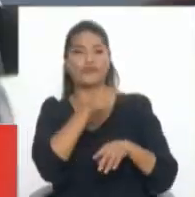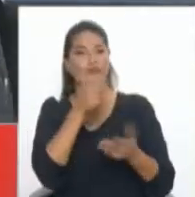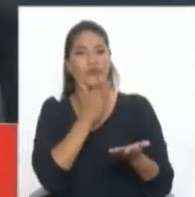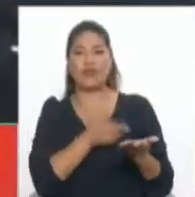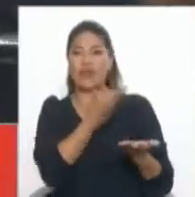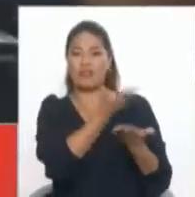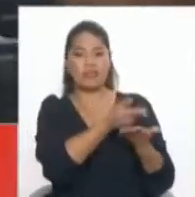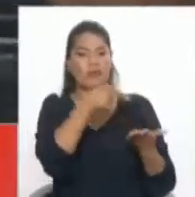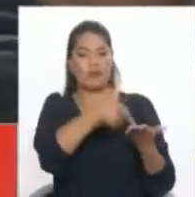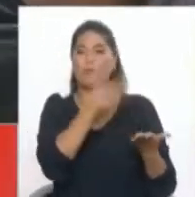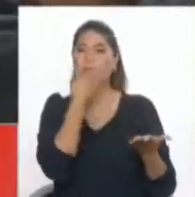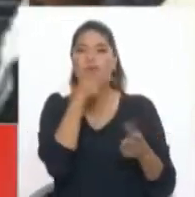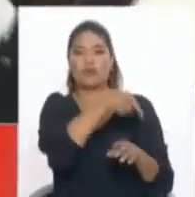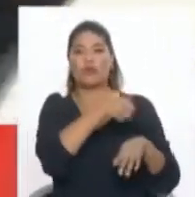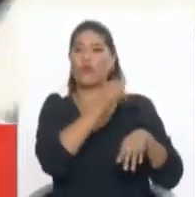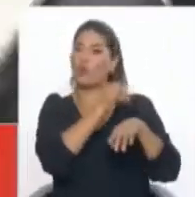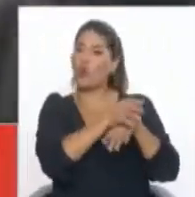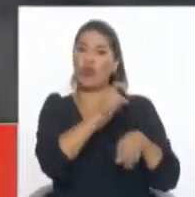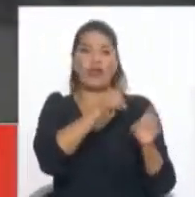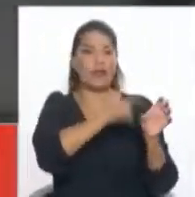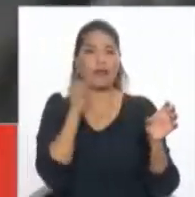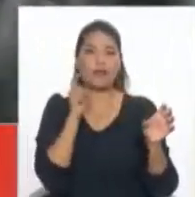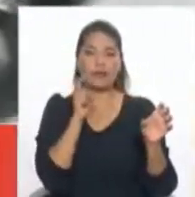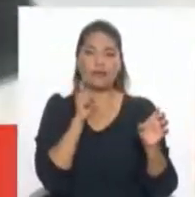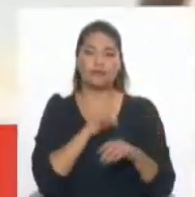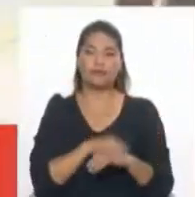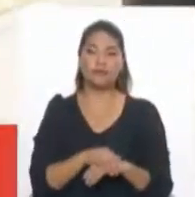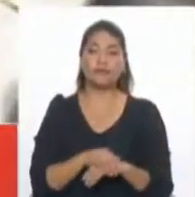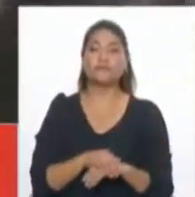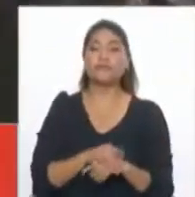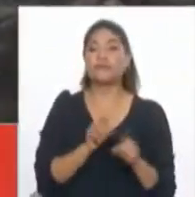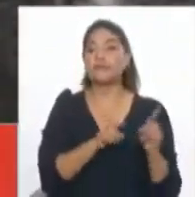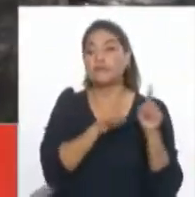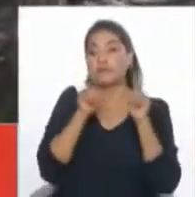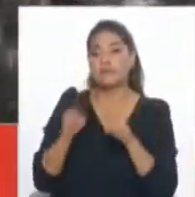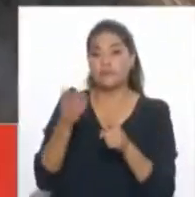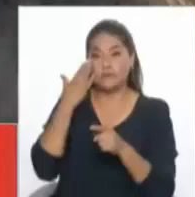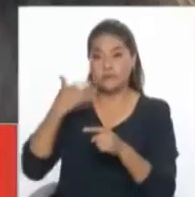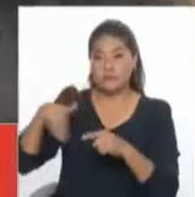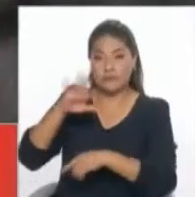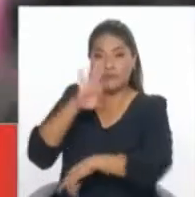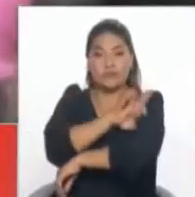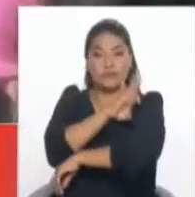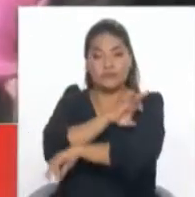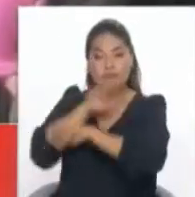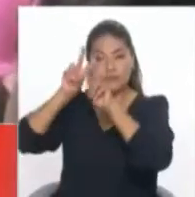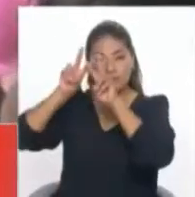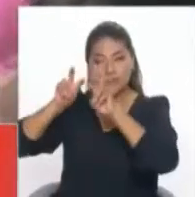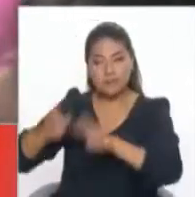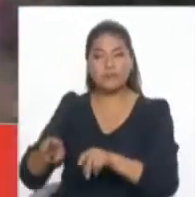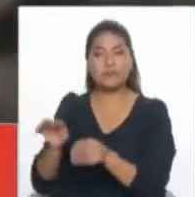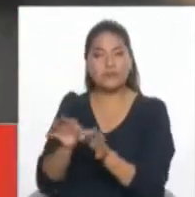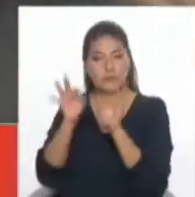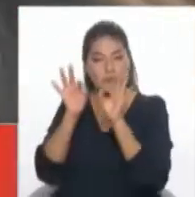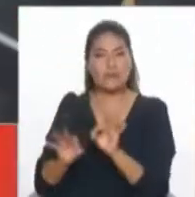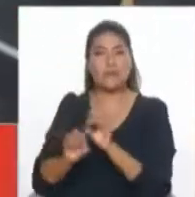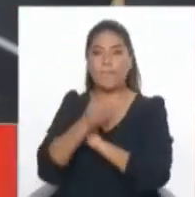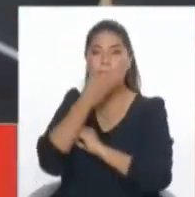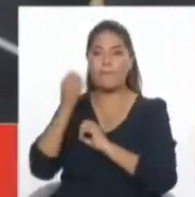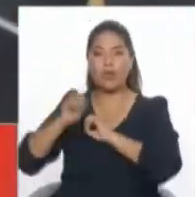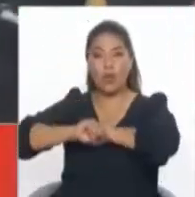Nación. Además, la presidenta Boluarte expresó que las investigaciones a la fiscal de la Nación deben realizarse con